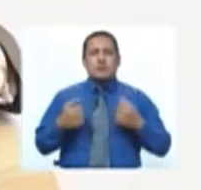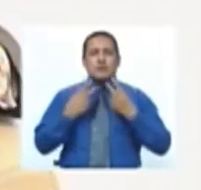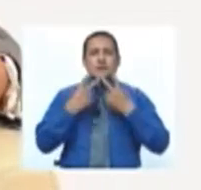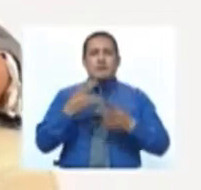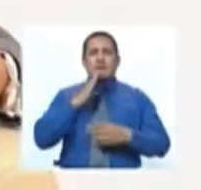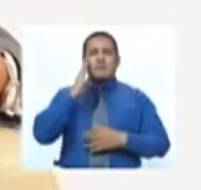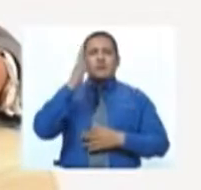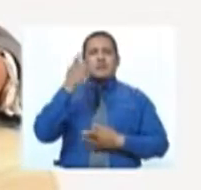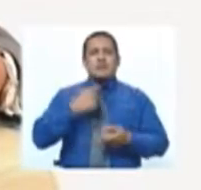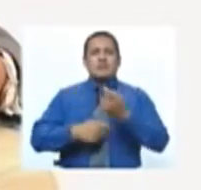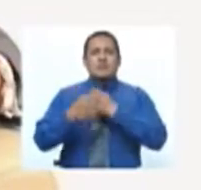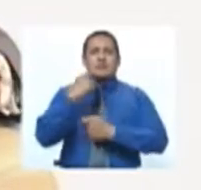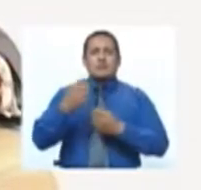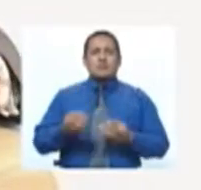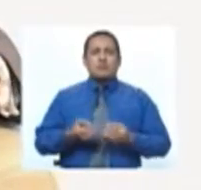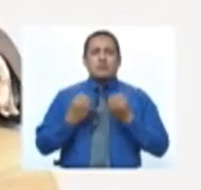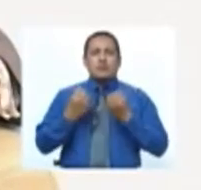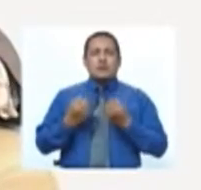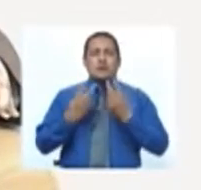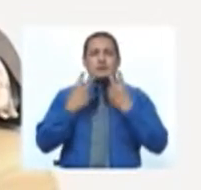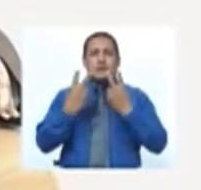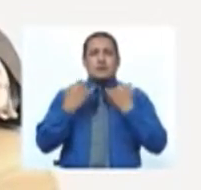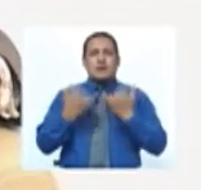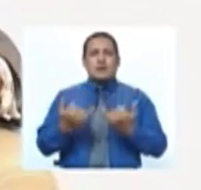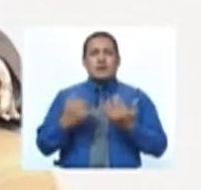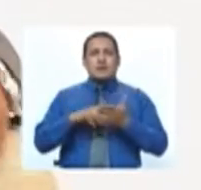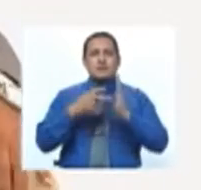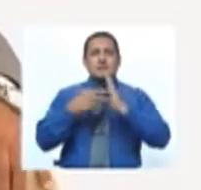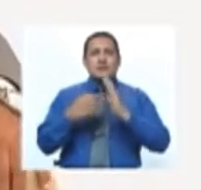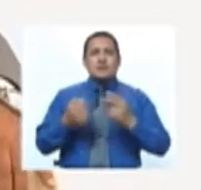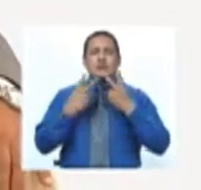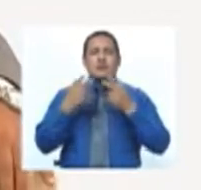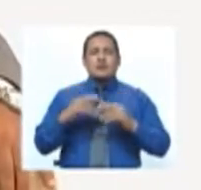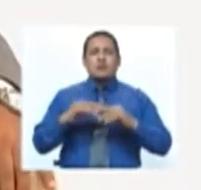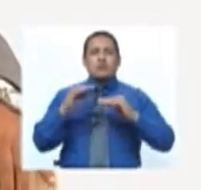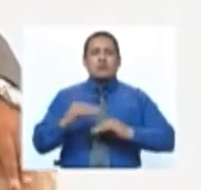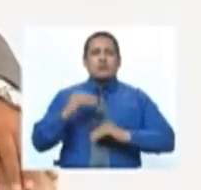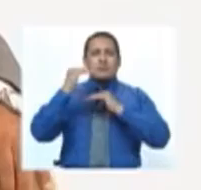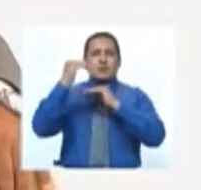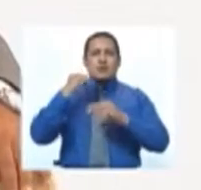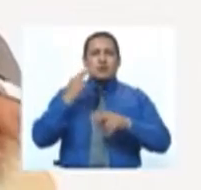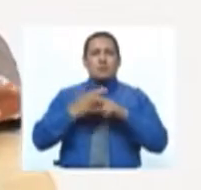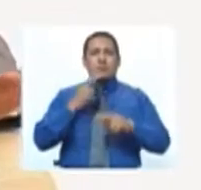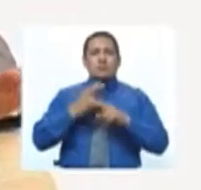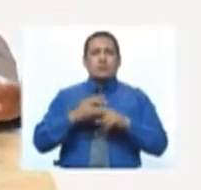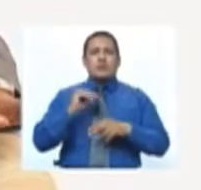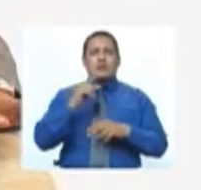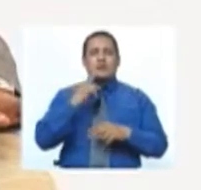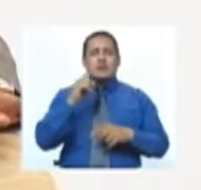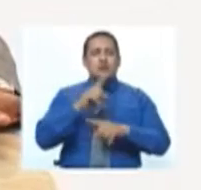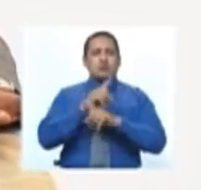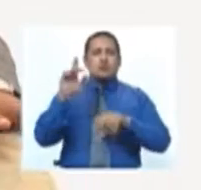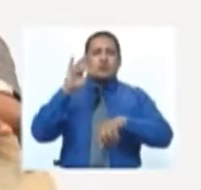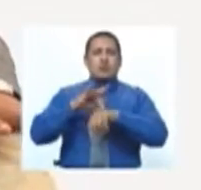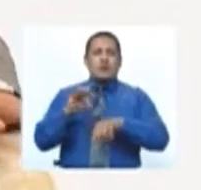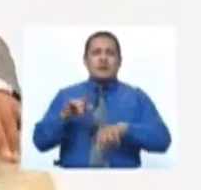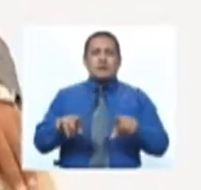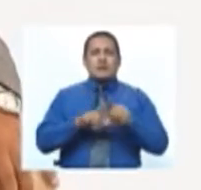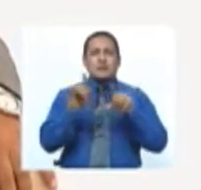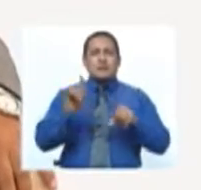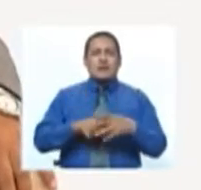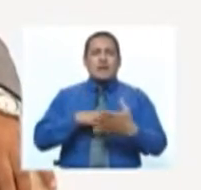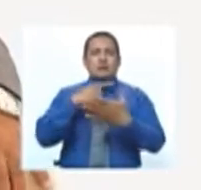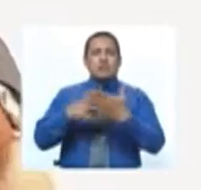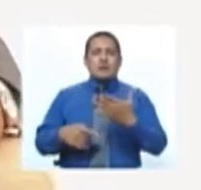bienes disponibles de primera intención, puesto que les alcanza las categorías conocidas como de inalienables,